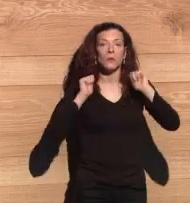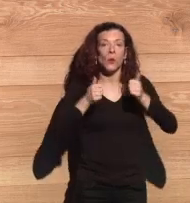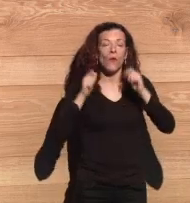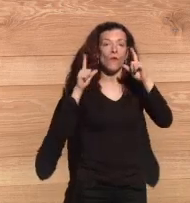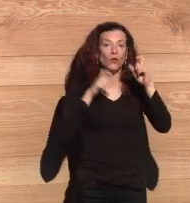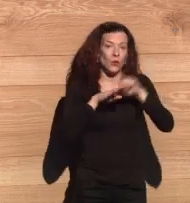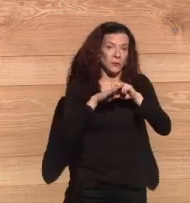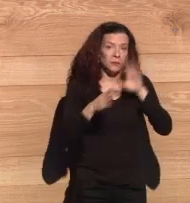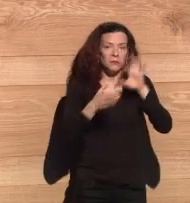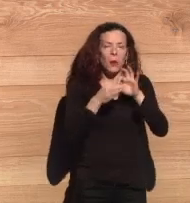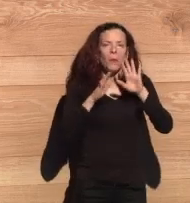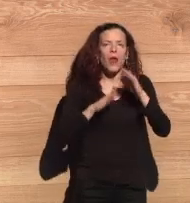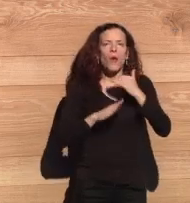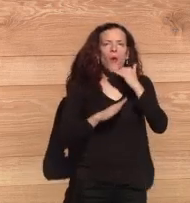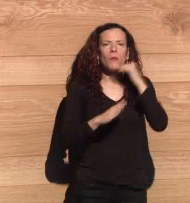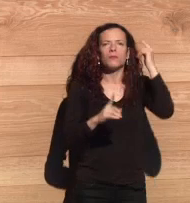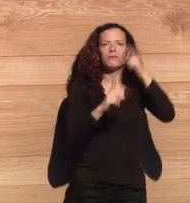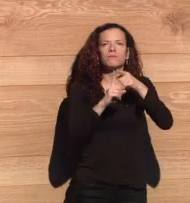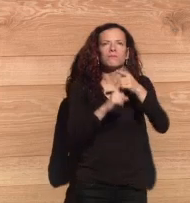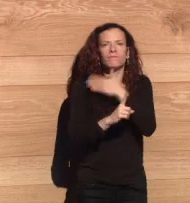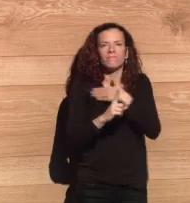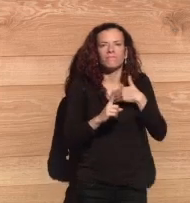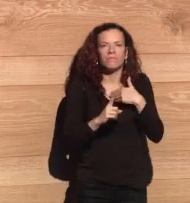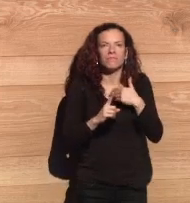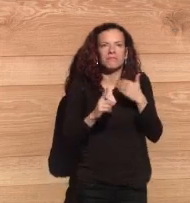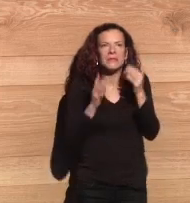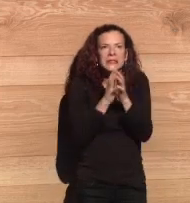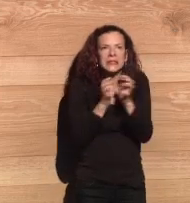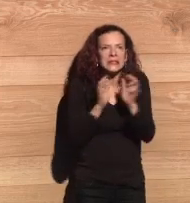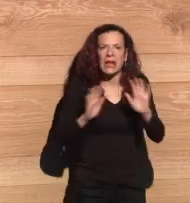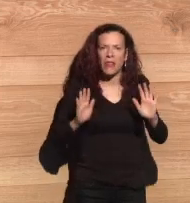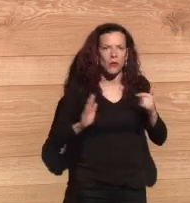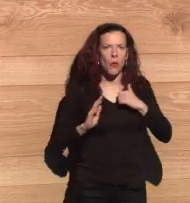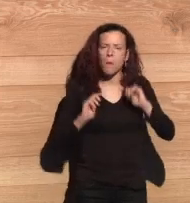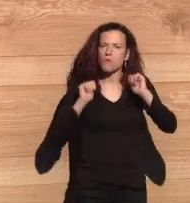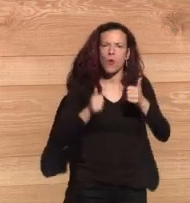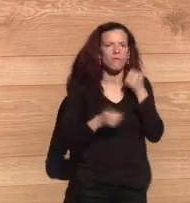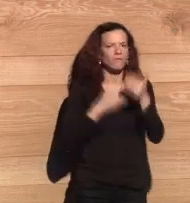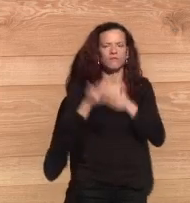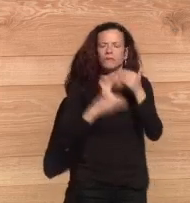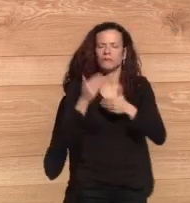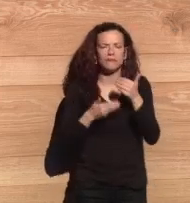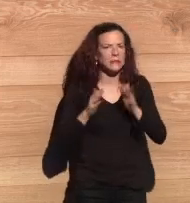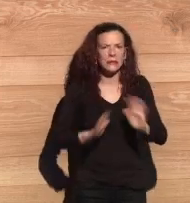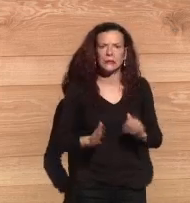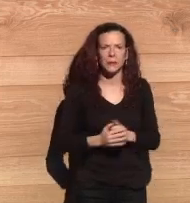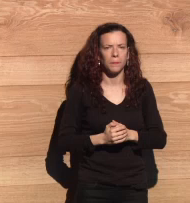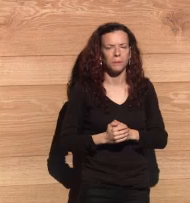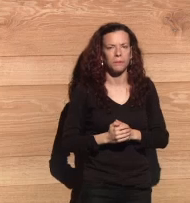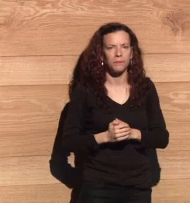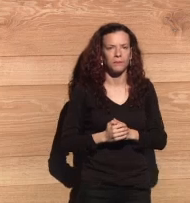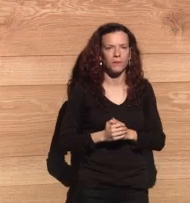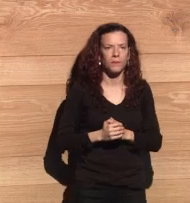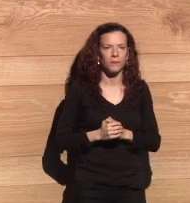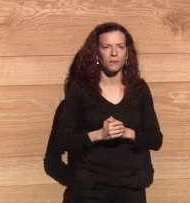pero bueno, que sin ningún tipo de... O sea, ya está, ¿sabes? Empecé a hacerlo y ya está, y ya está. Y lo